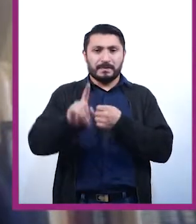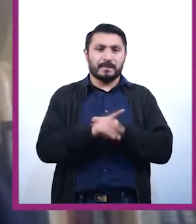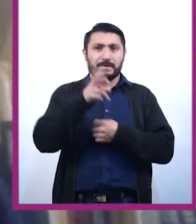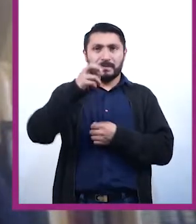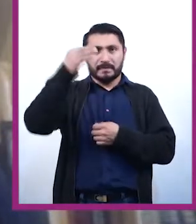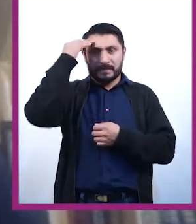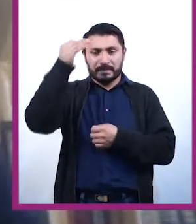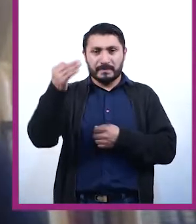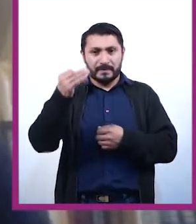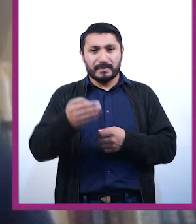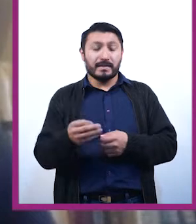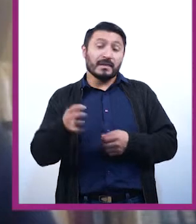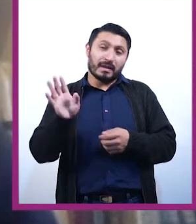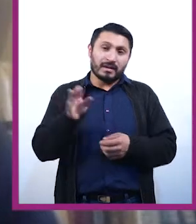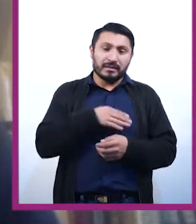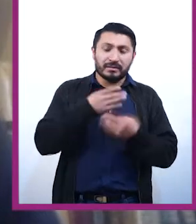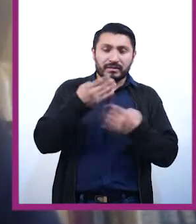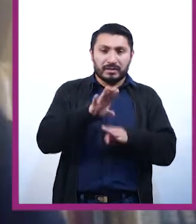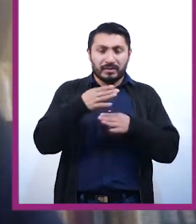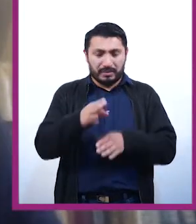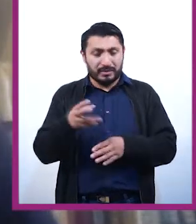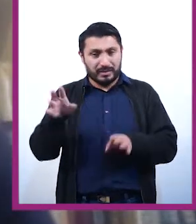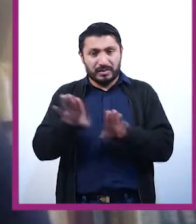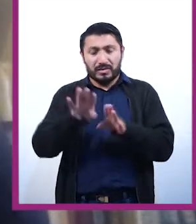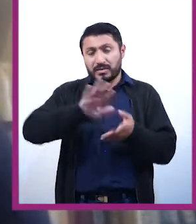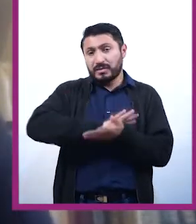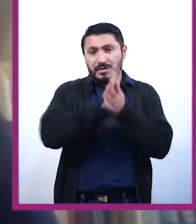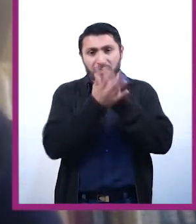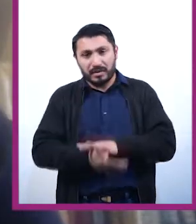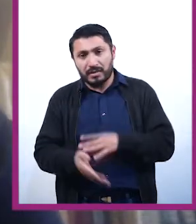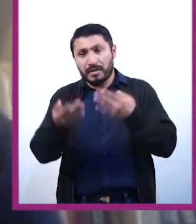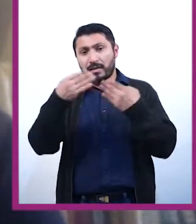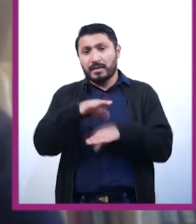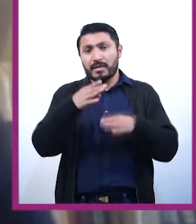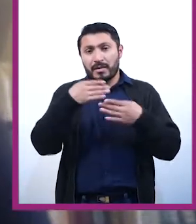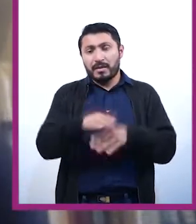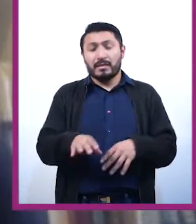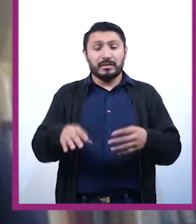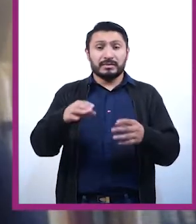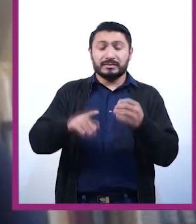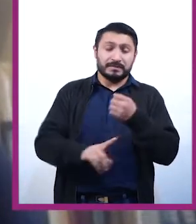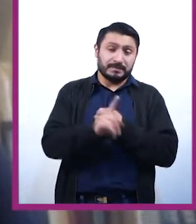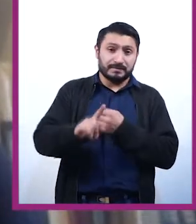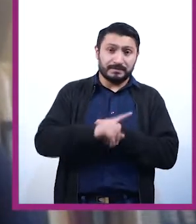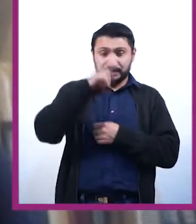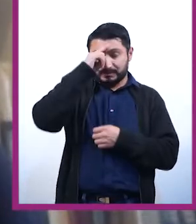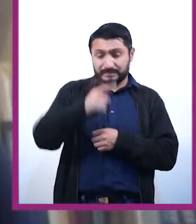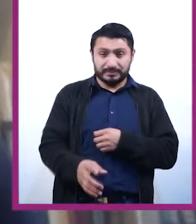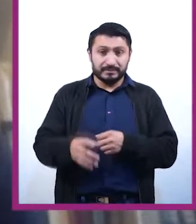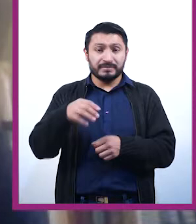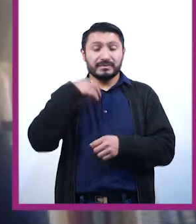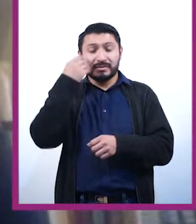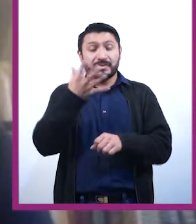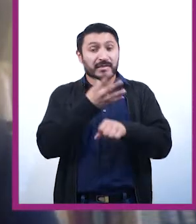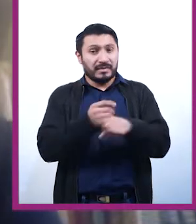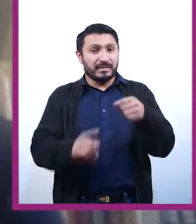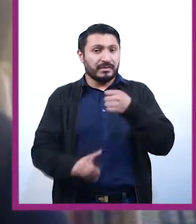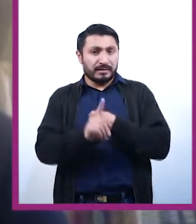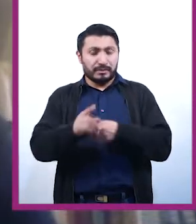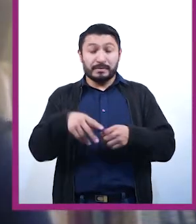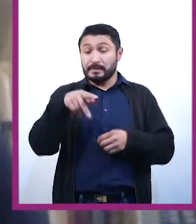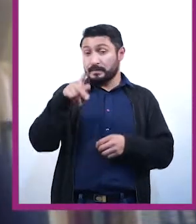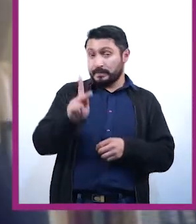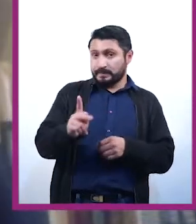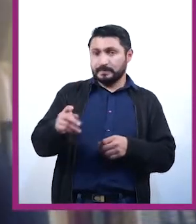gran problema de esta época. Bueno, los bancos de emisión se transformaron en Banco Central para tratar de resolver